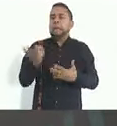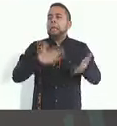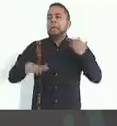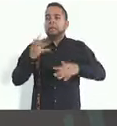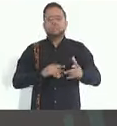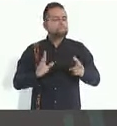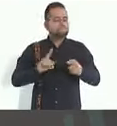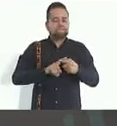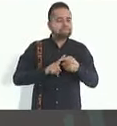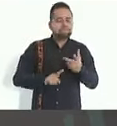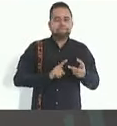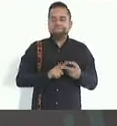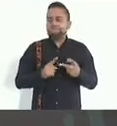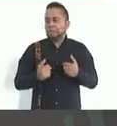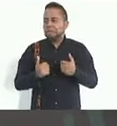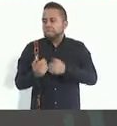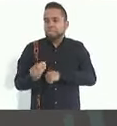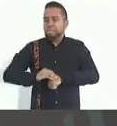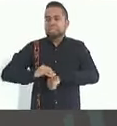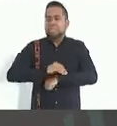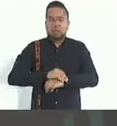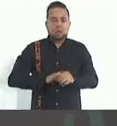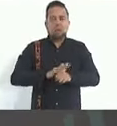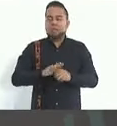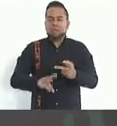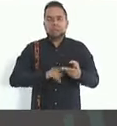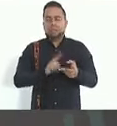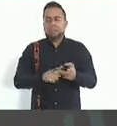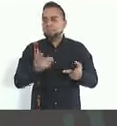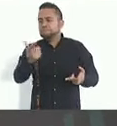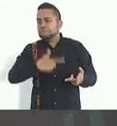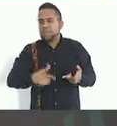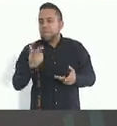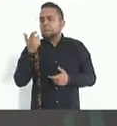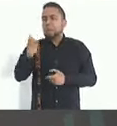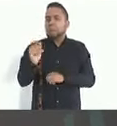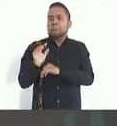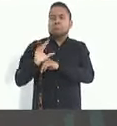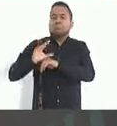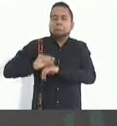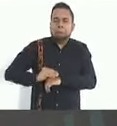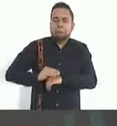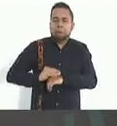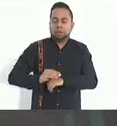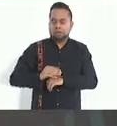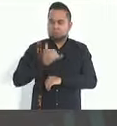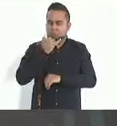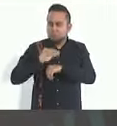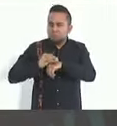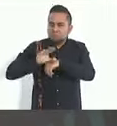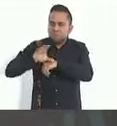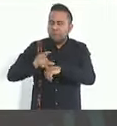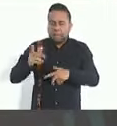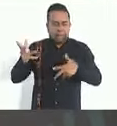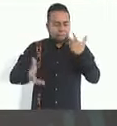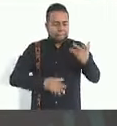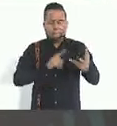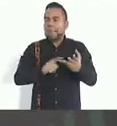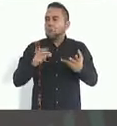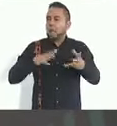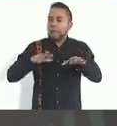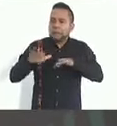que están muy bajos los salarios, si han aumentado, es que no hay